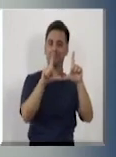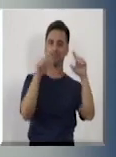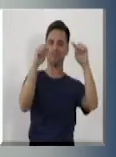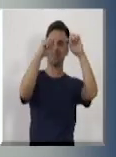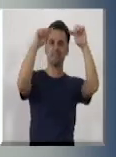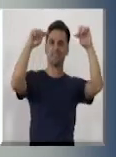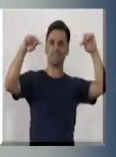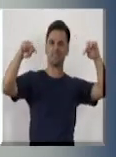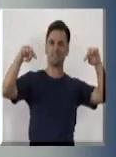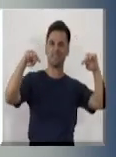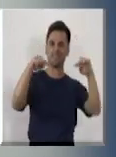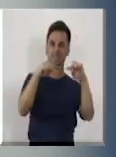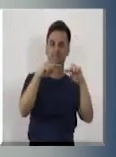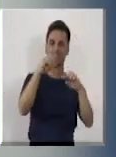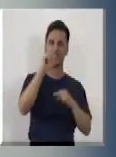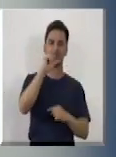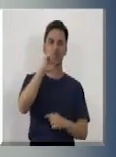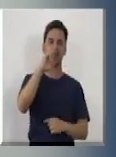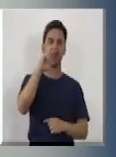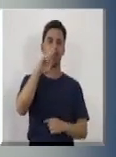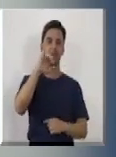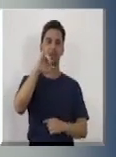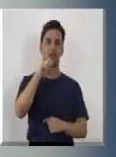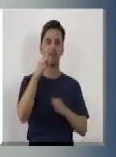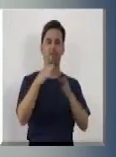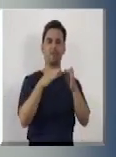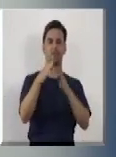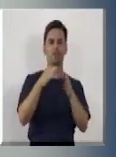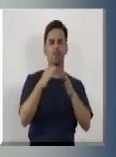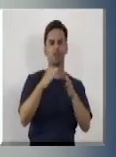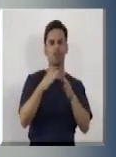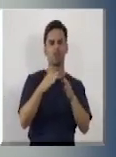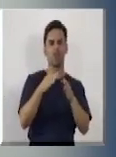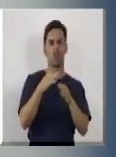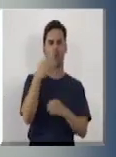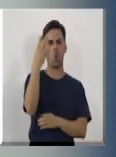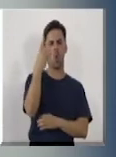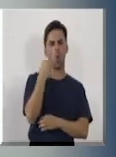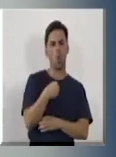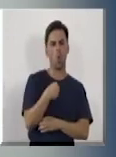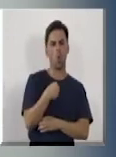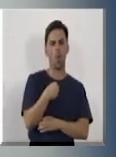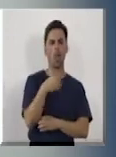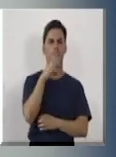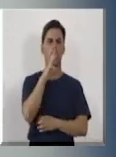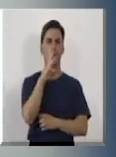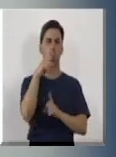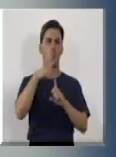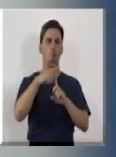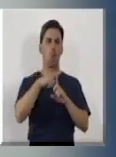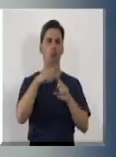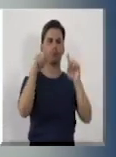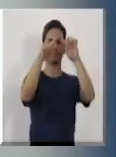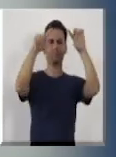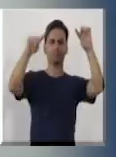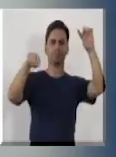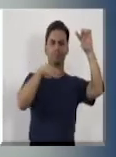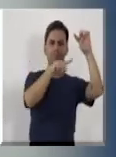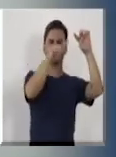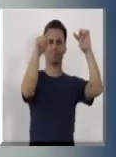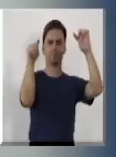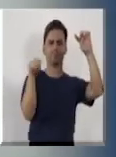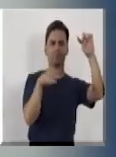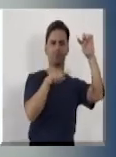serie. ¿Y cuál va a ser la función de él? Medir la intensidad de la corriente que circula por ese conductor. En este